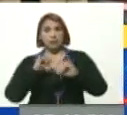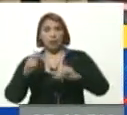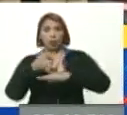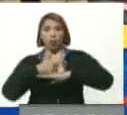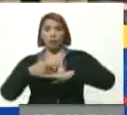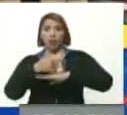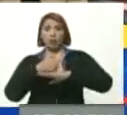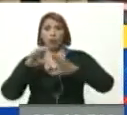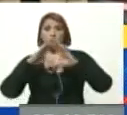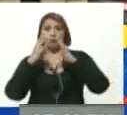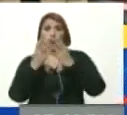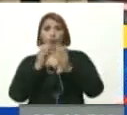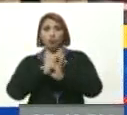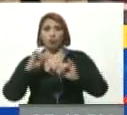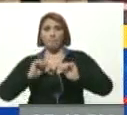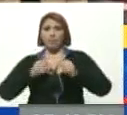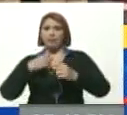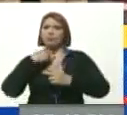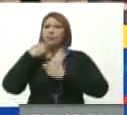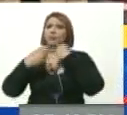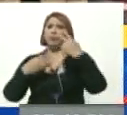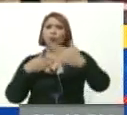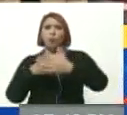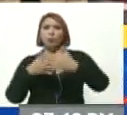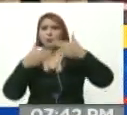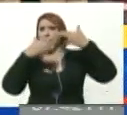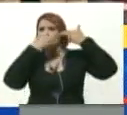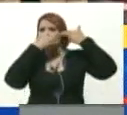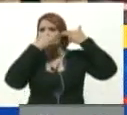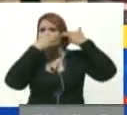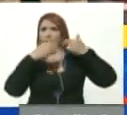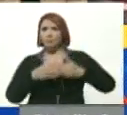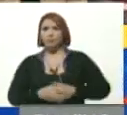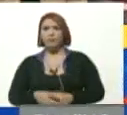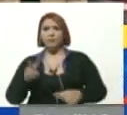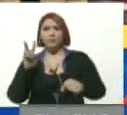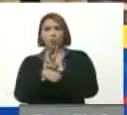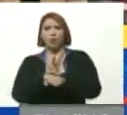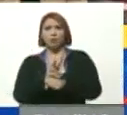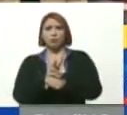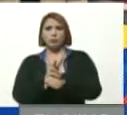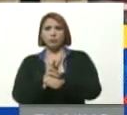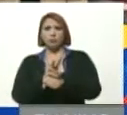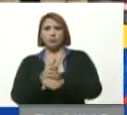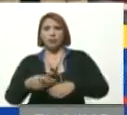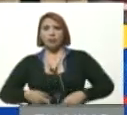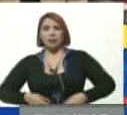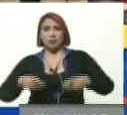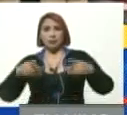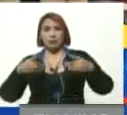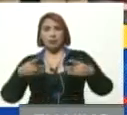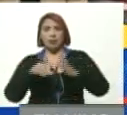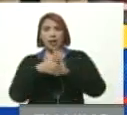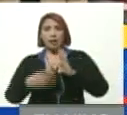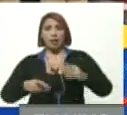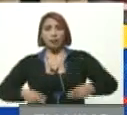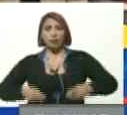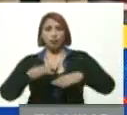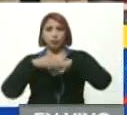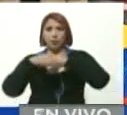a pronunciarse en contra de este secuestro, de la violación del derecho a la inmunidad